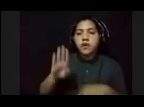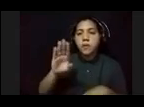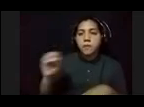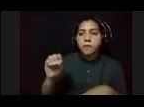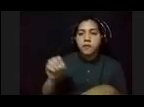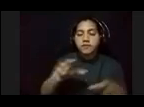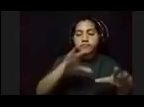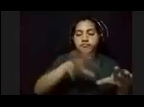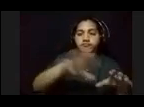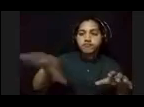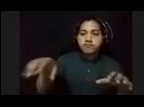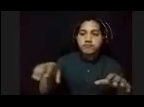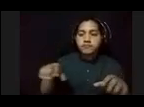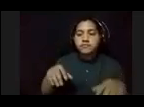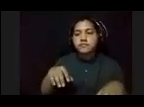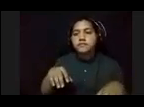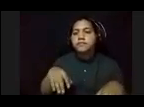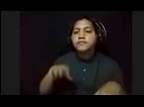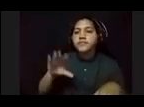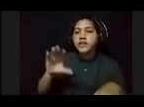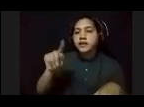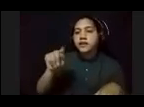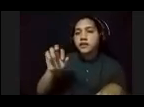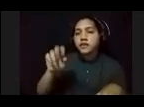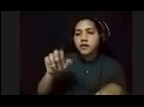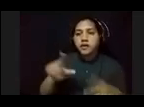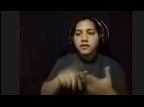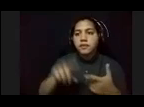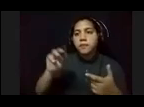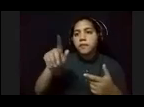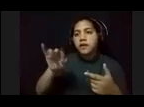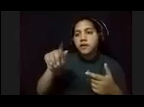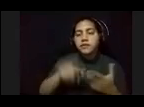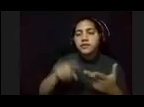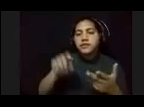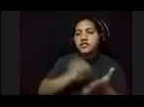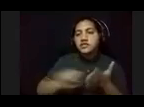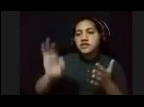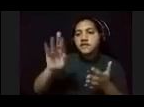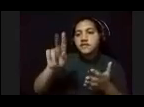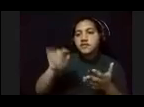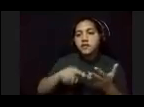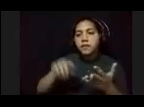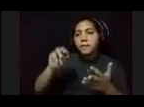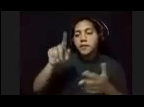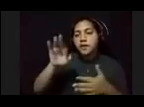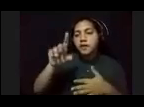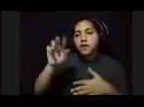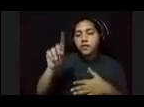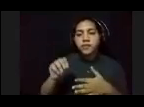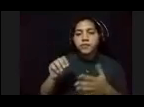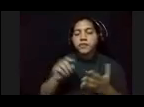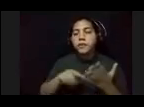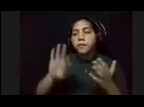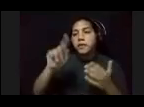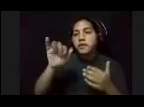subbarrios Vallajá, Catedral, Marina, San Francisco y Mercado. Dentro del